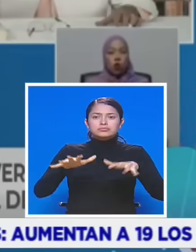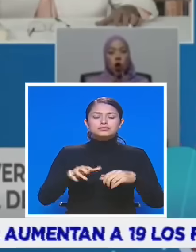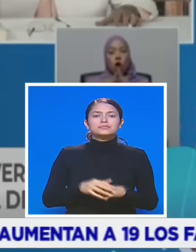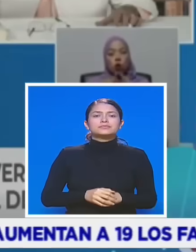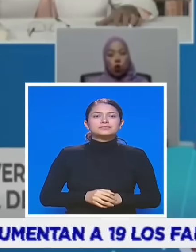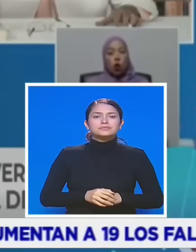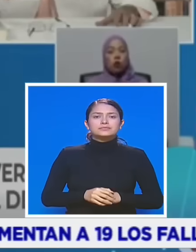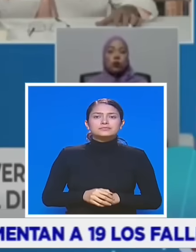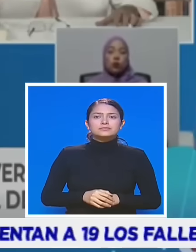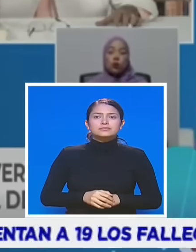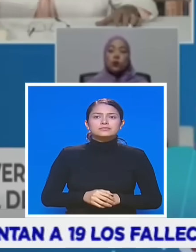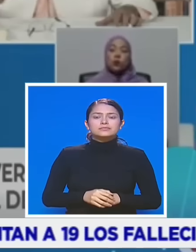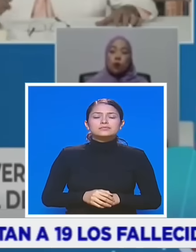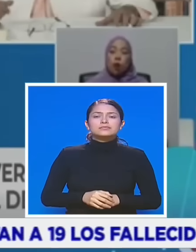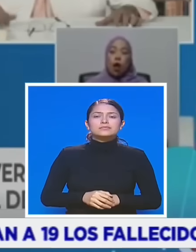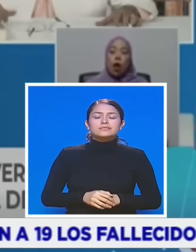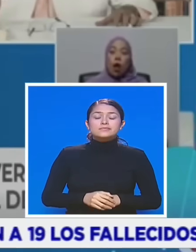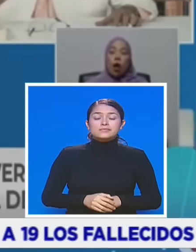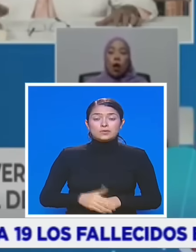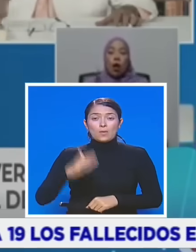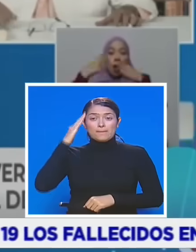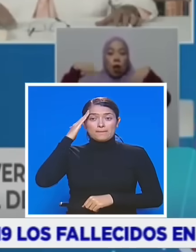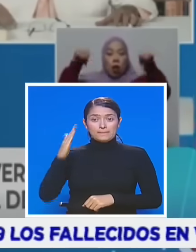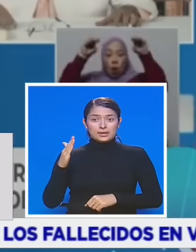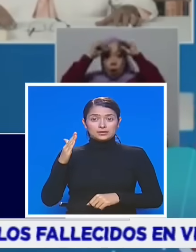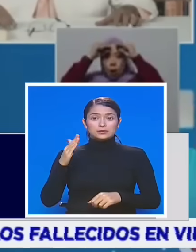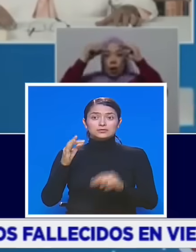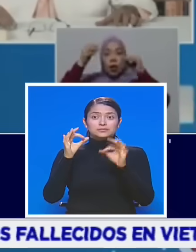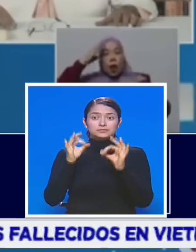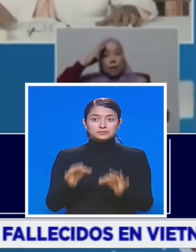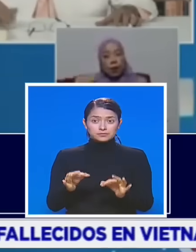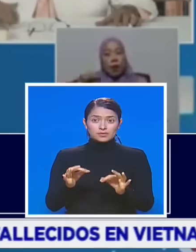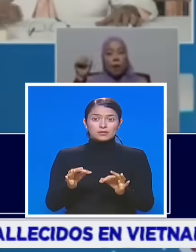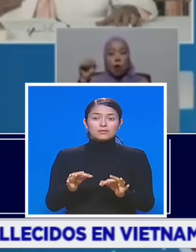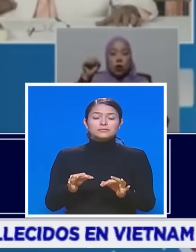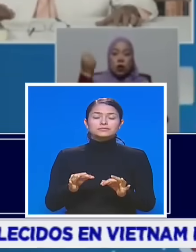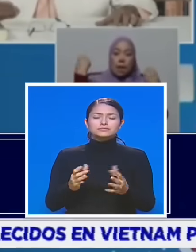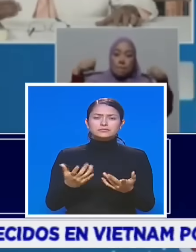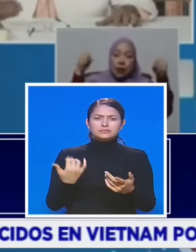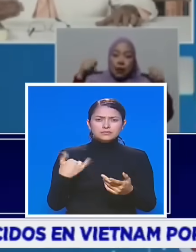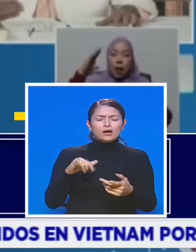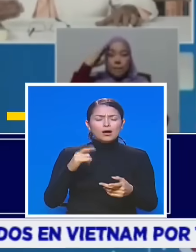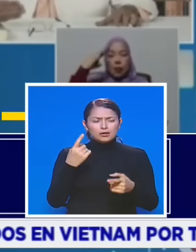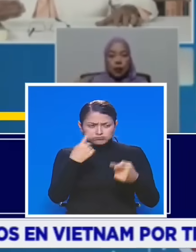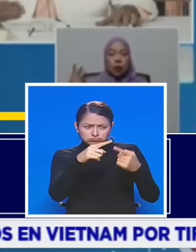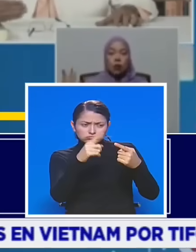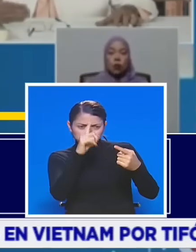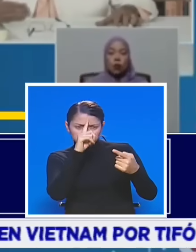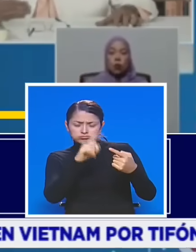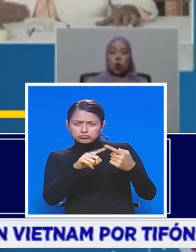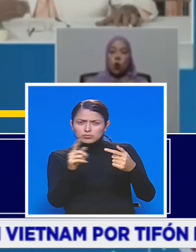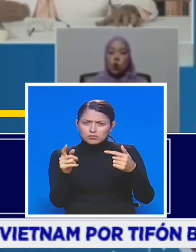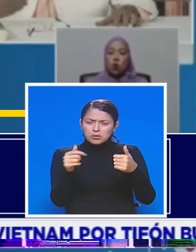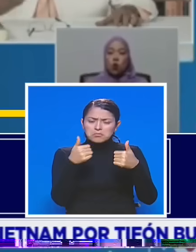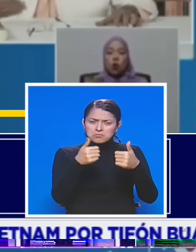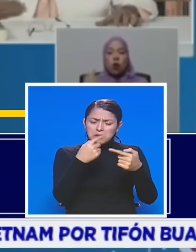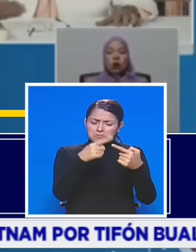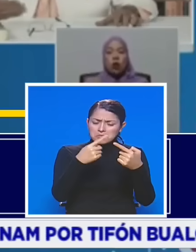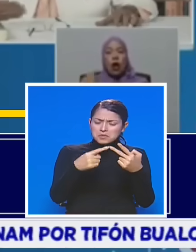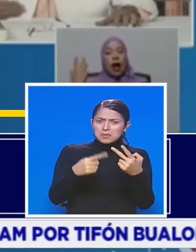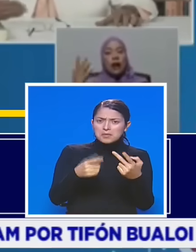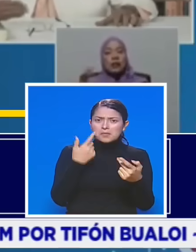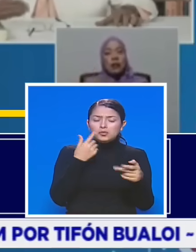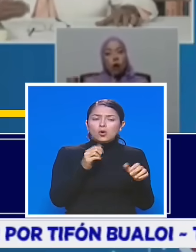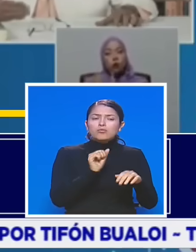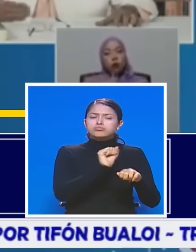Todos esos ejercicios militares concretos, hay grandes logros contra los grupos generadores de